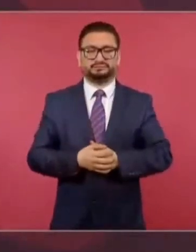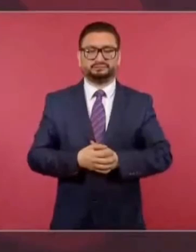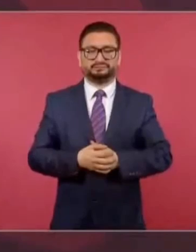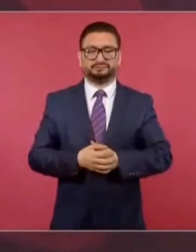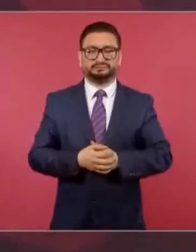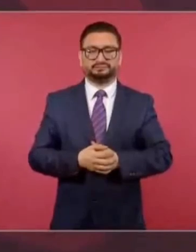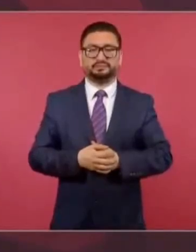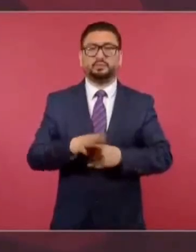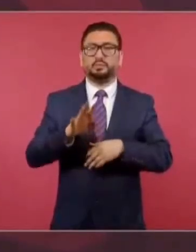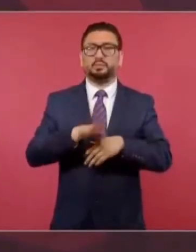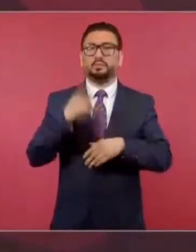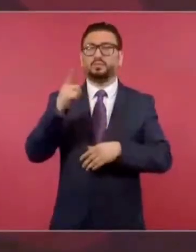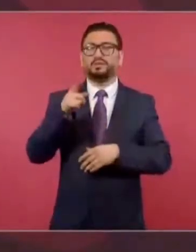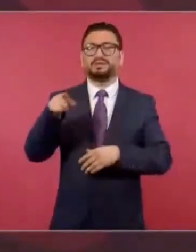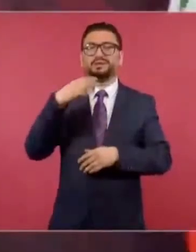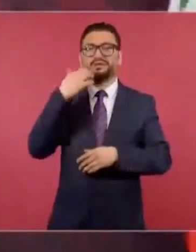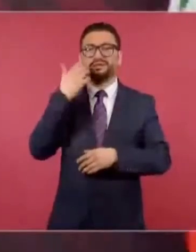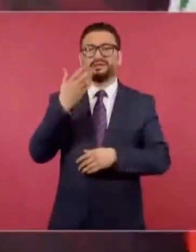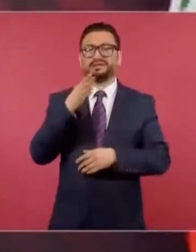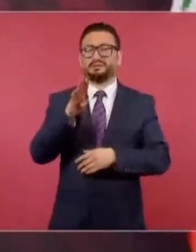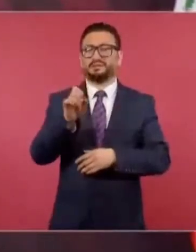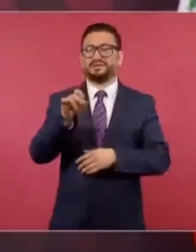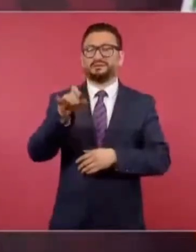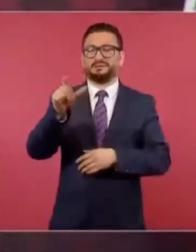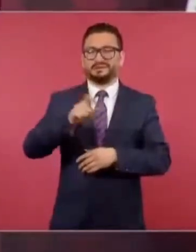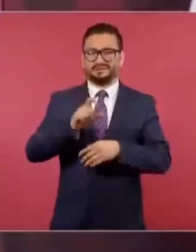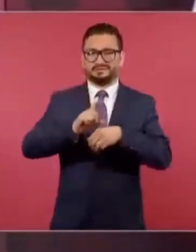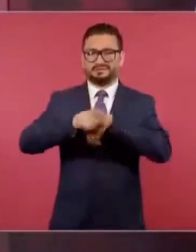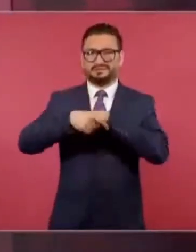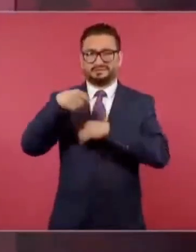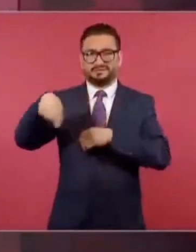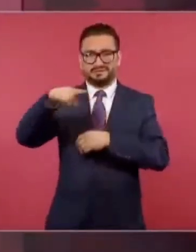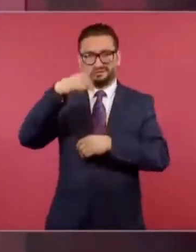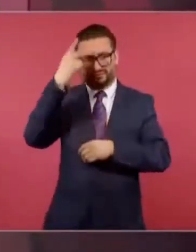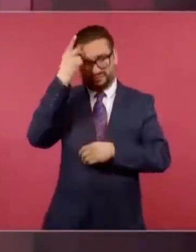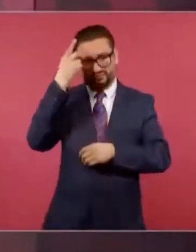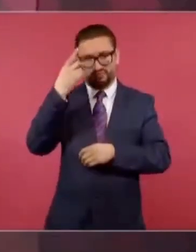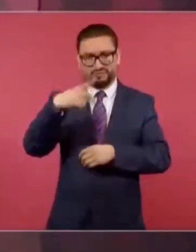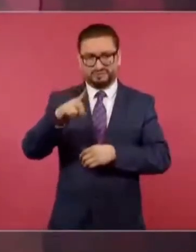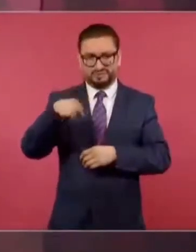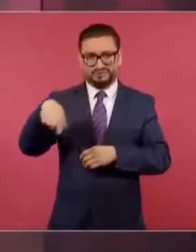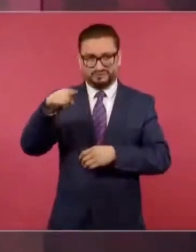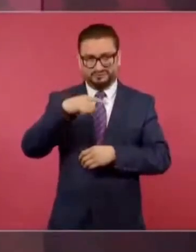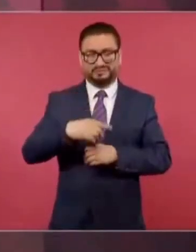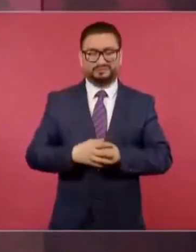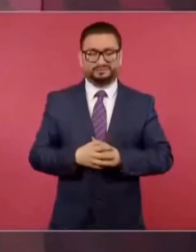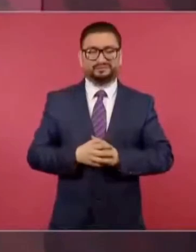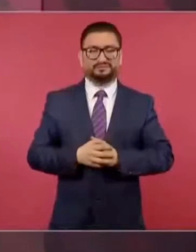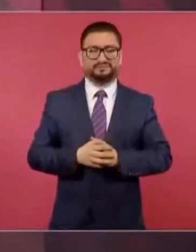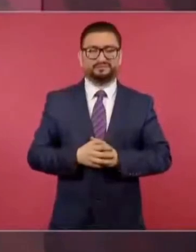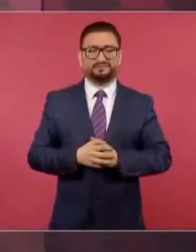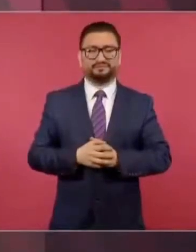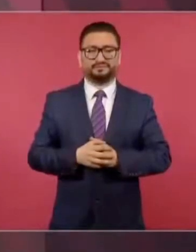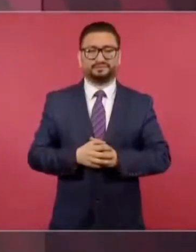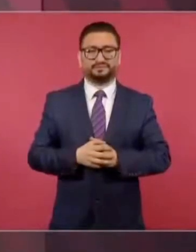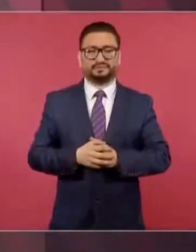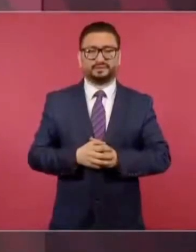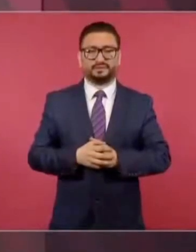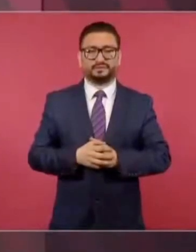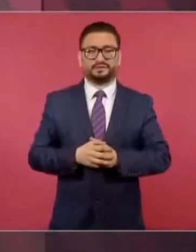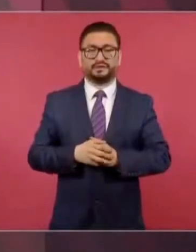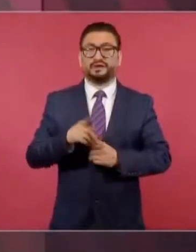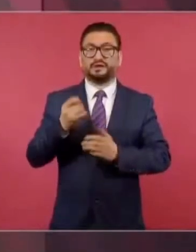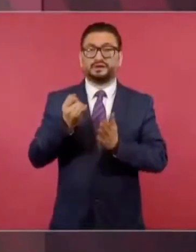el que Banamex o los dueños de Banamex, los accionistas de Banamex, no habían